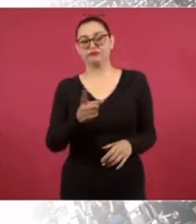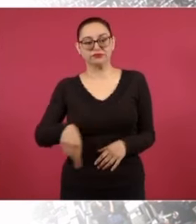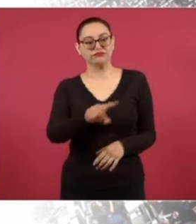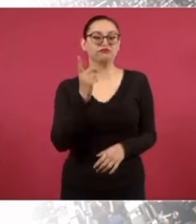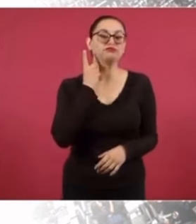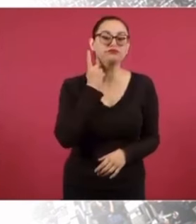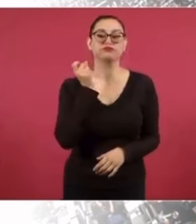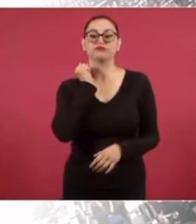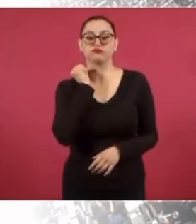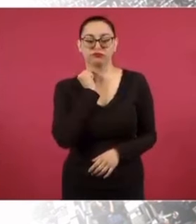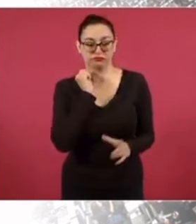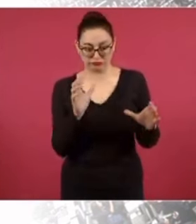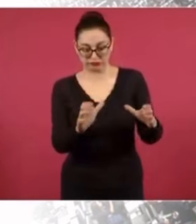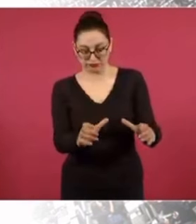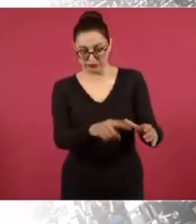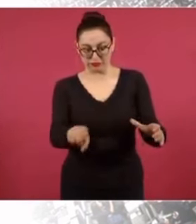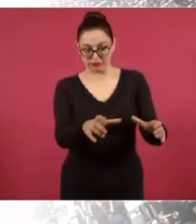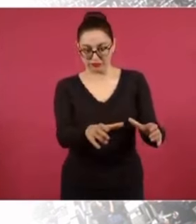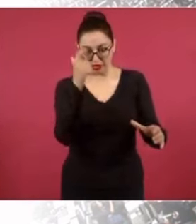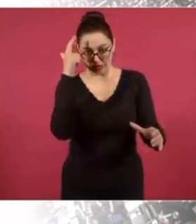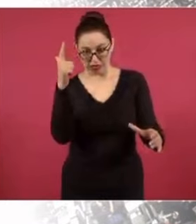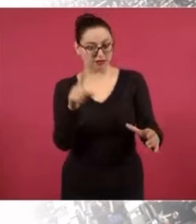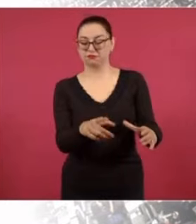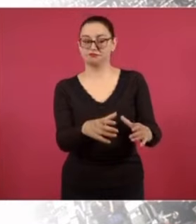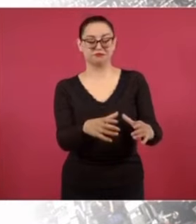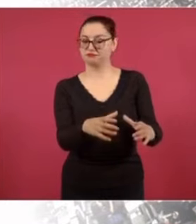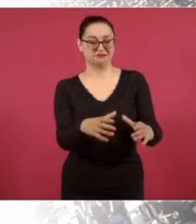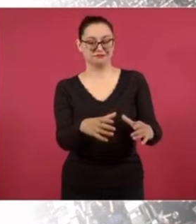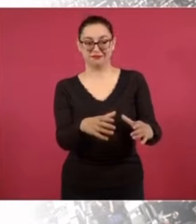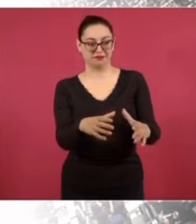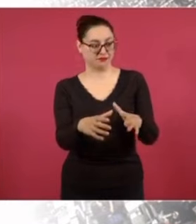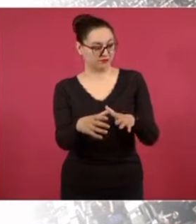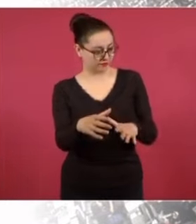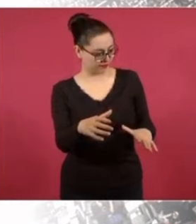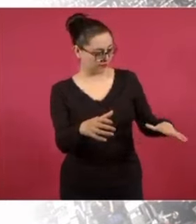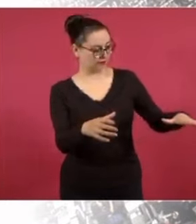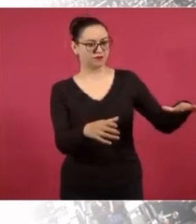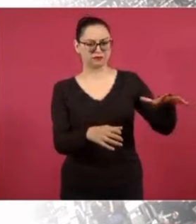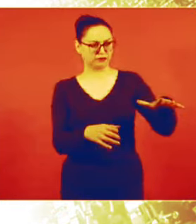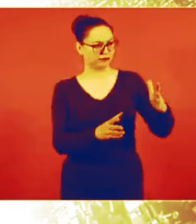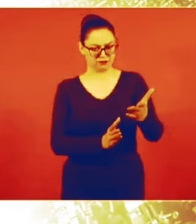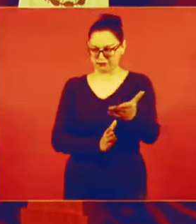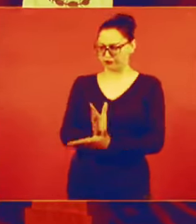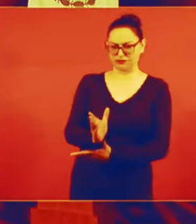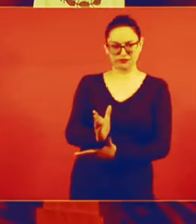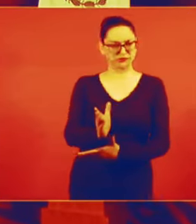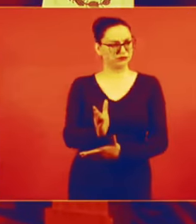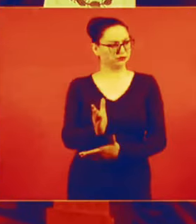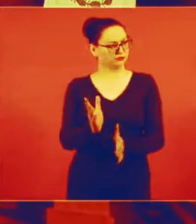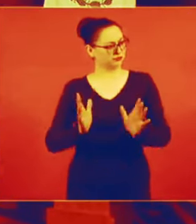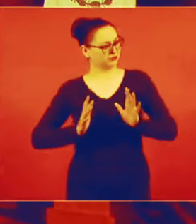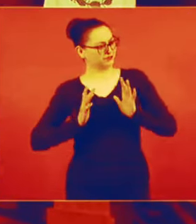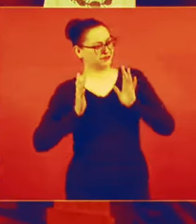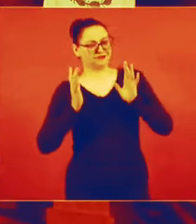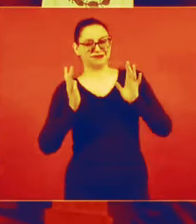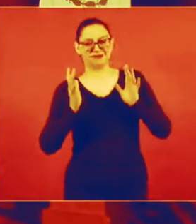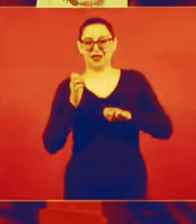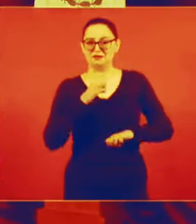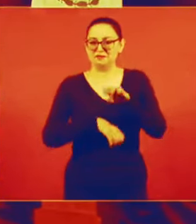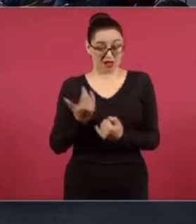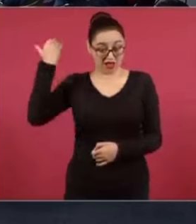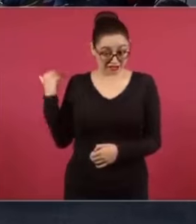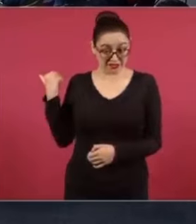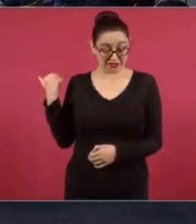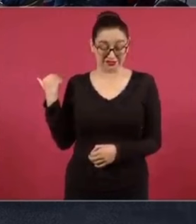no solo son los representantes de los partidos, son los